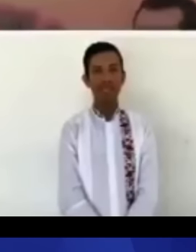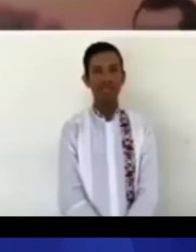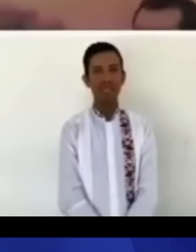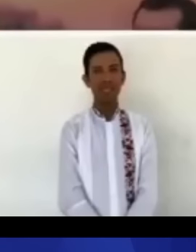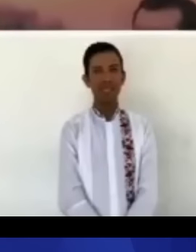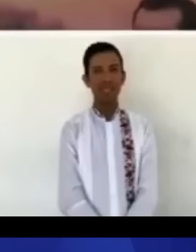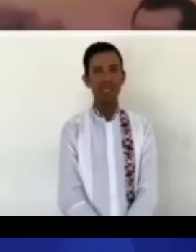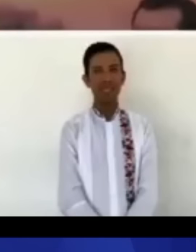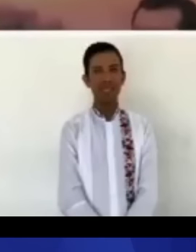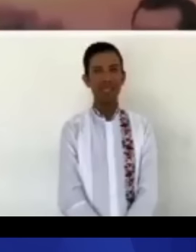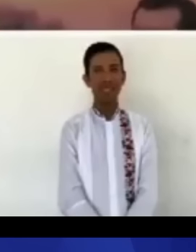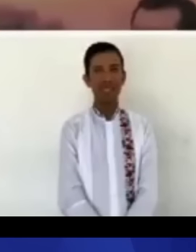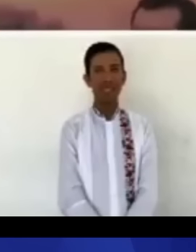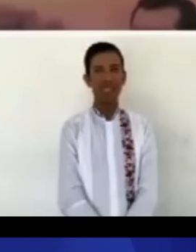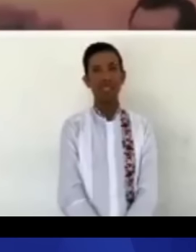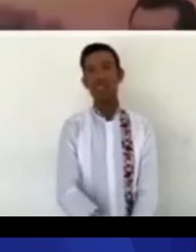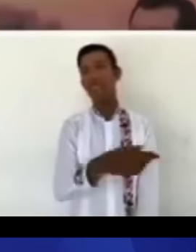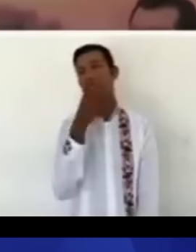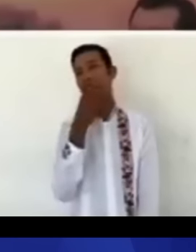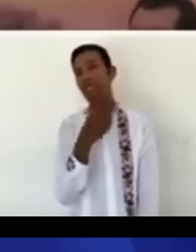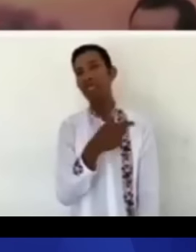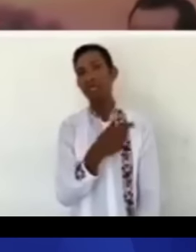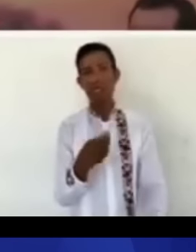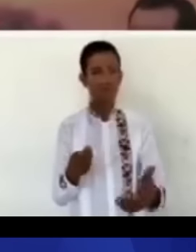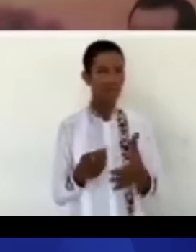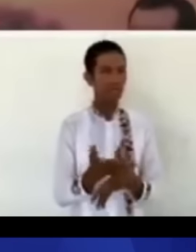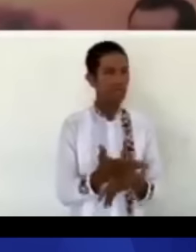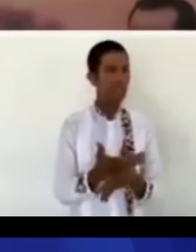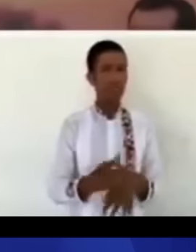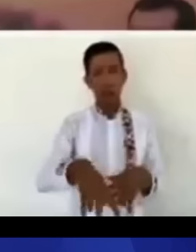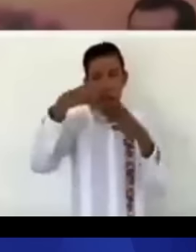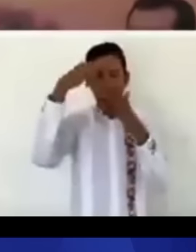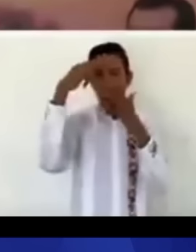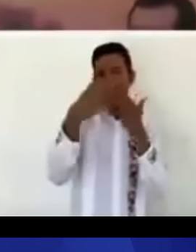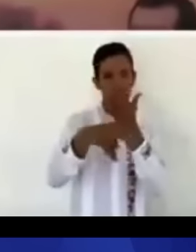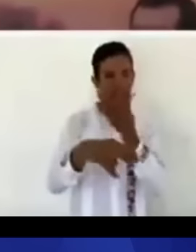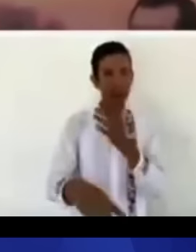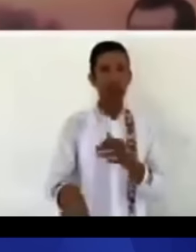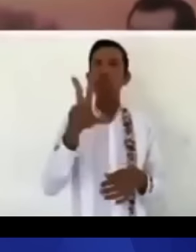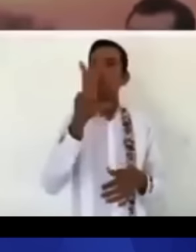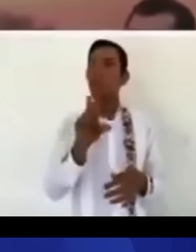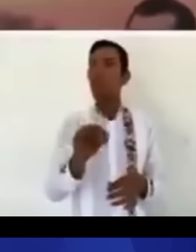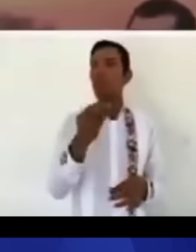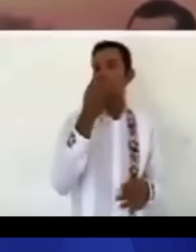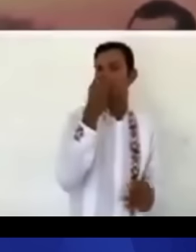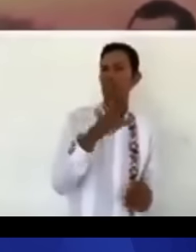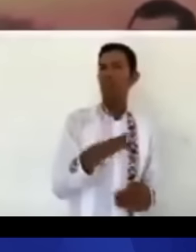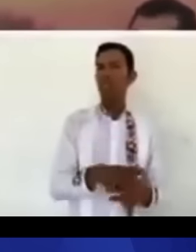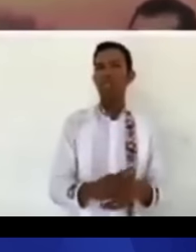crean que porque nací en la Ciudad de México no vamos a seguir apoyando